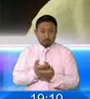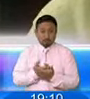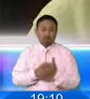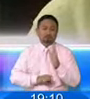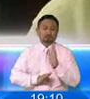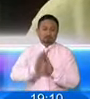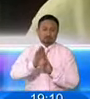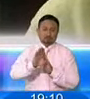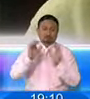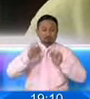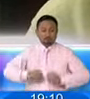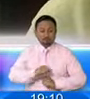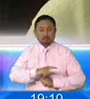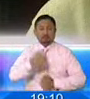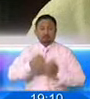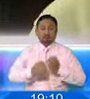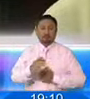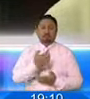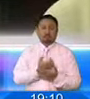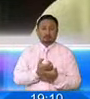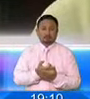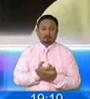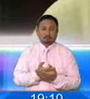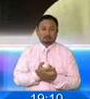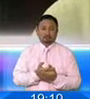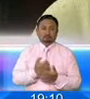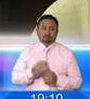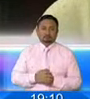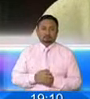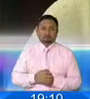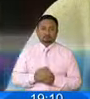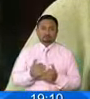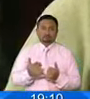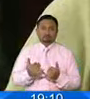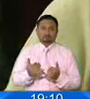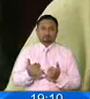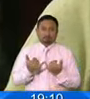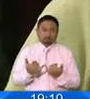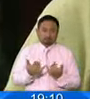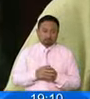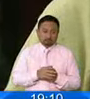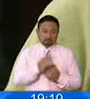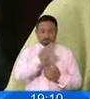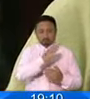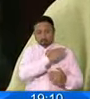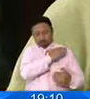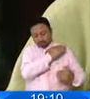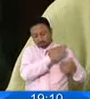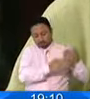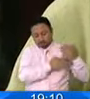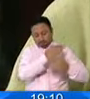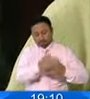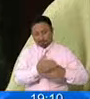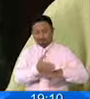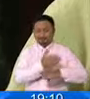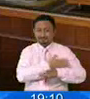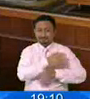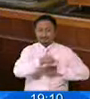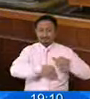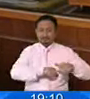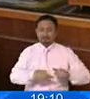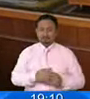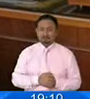económica, para salir de los problemas económicos que vienen heredados, obviamente, de administraciones